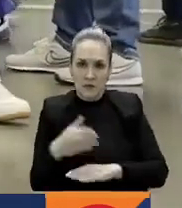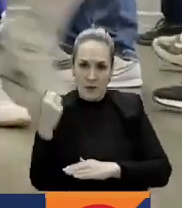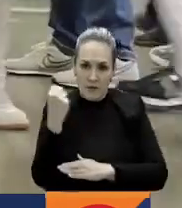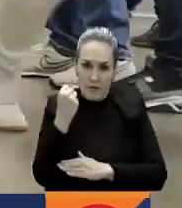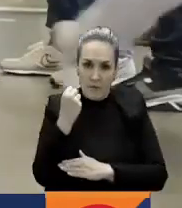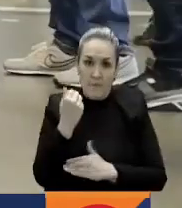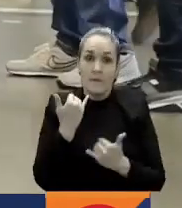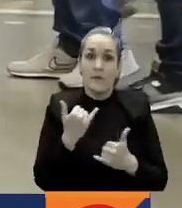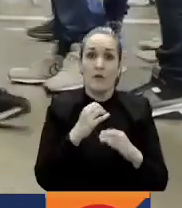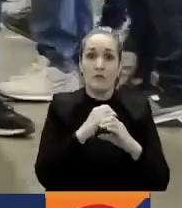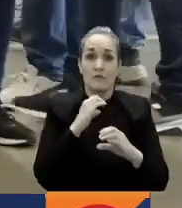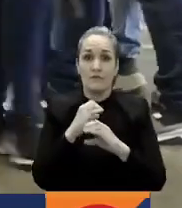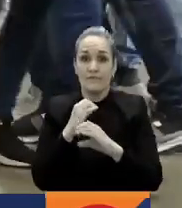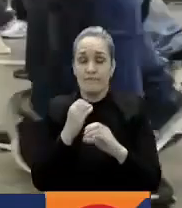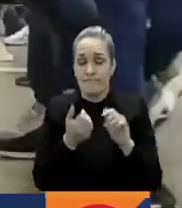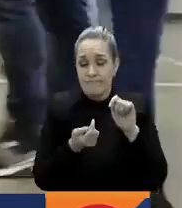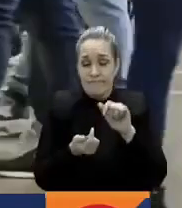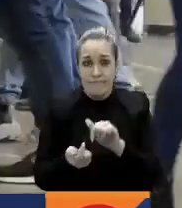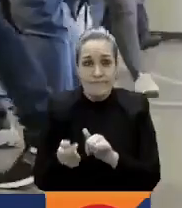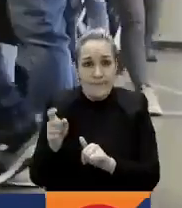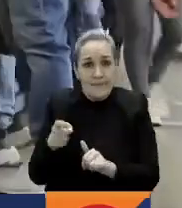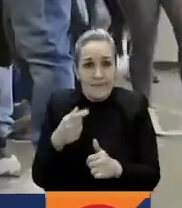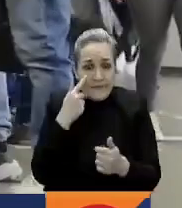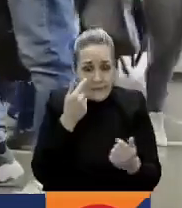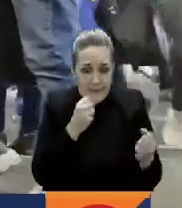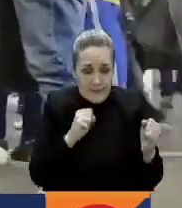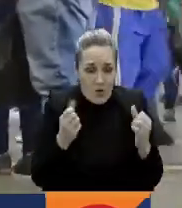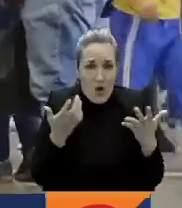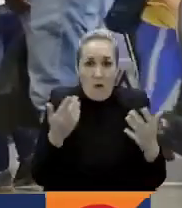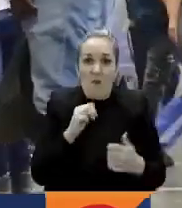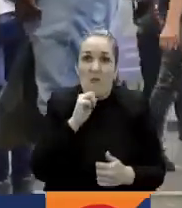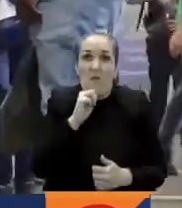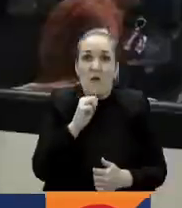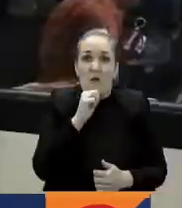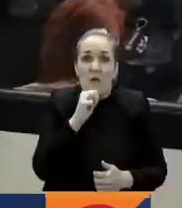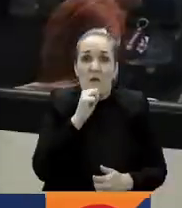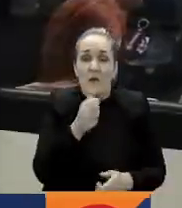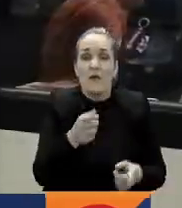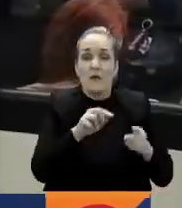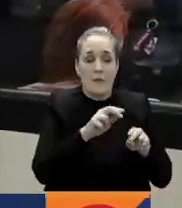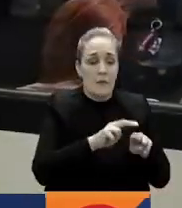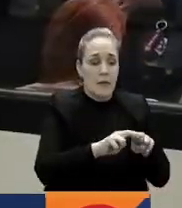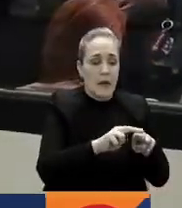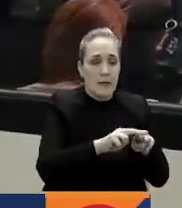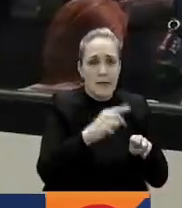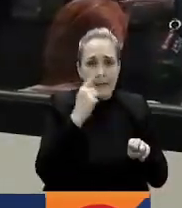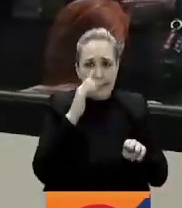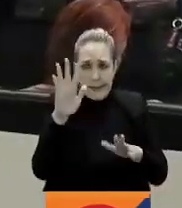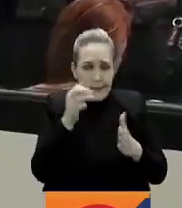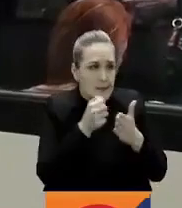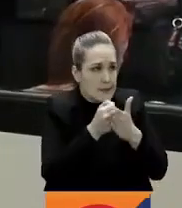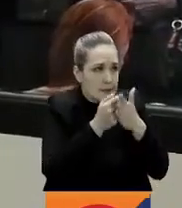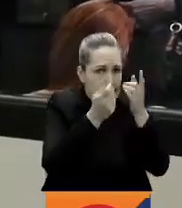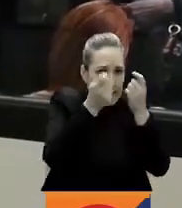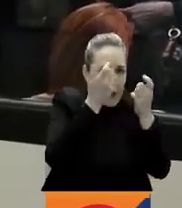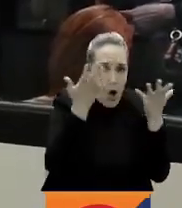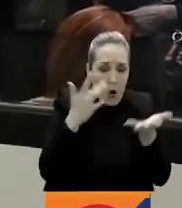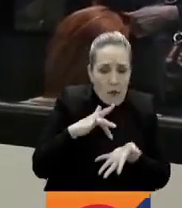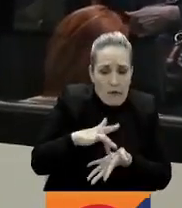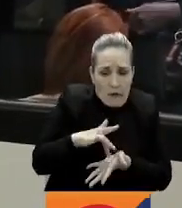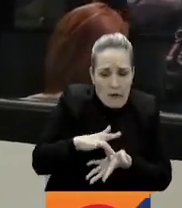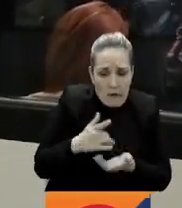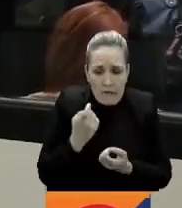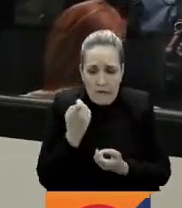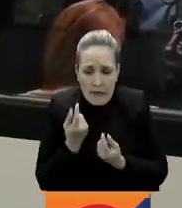colectivo espera auxilios económicos para evitar que la crisis sea peor, mientras que el sistema metro buscará alternativas para subsanar el hueco